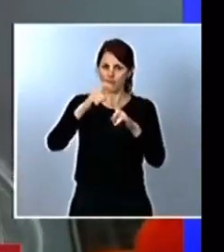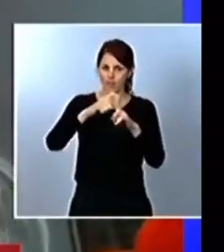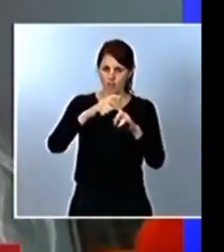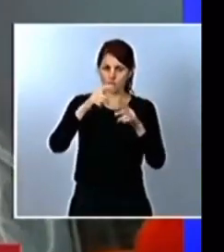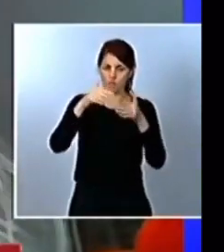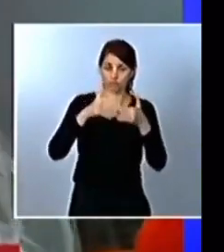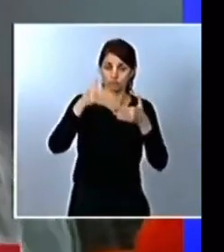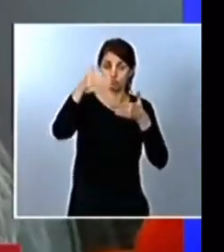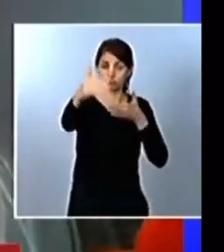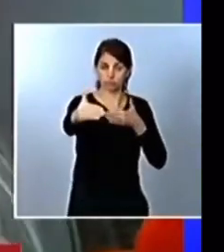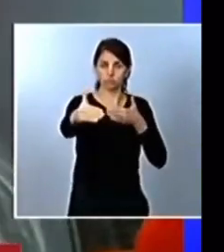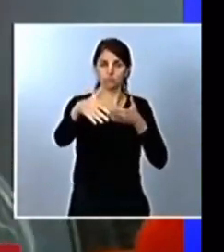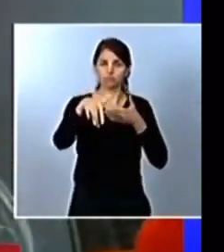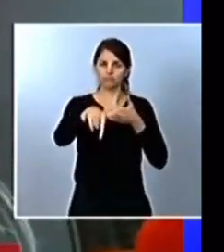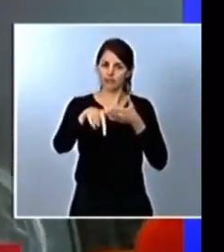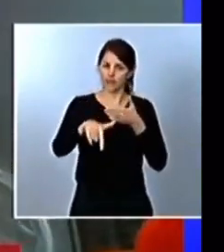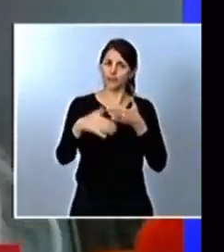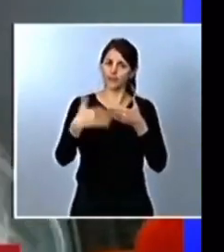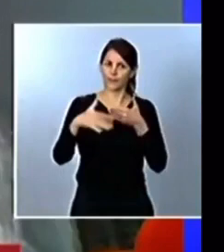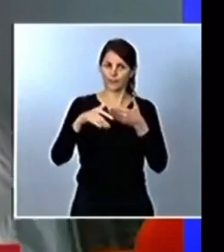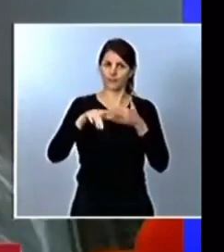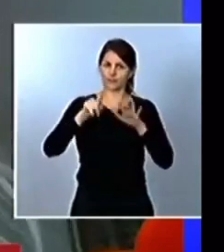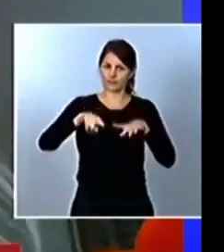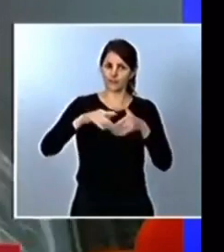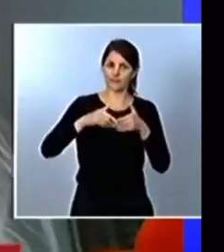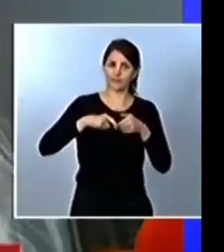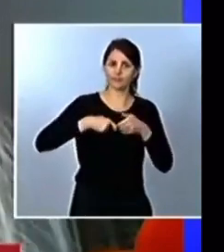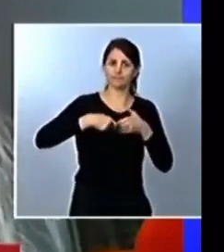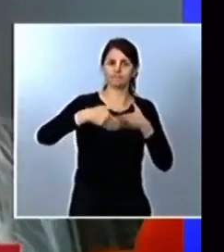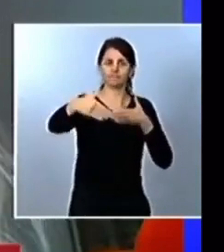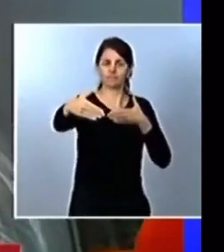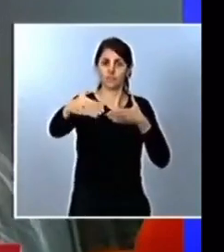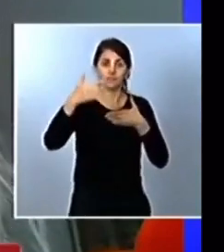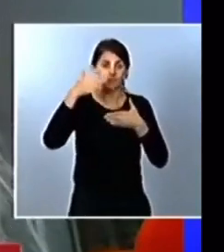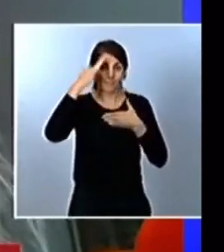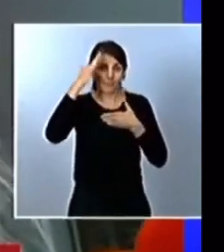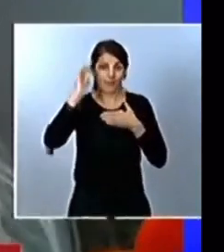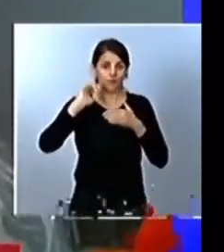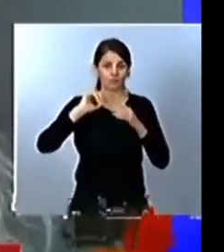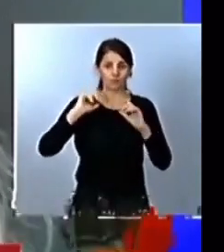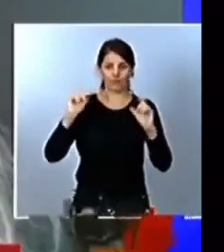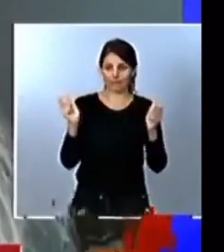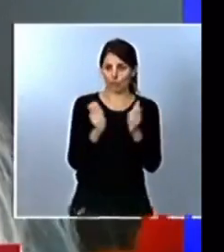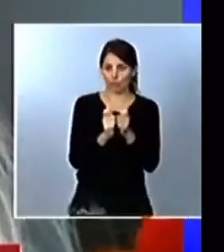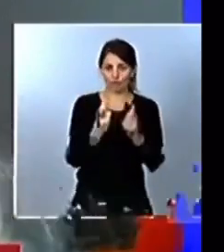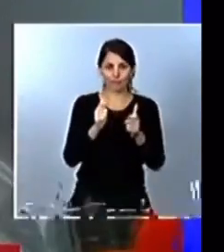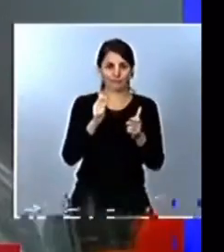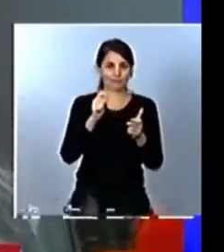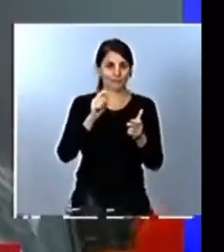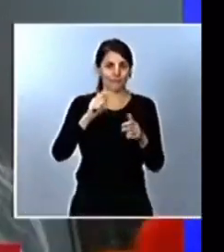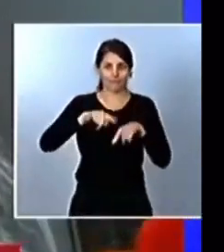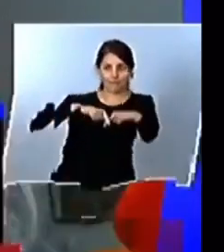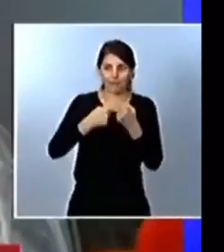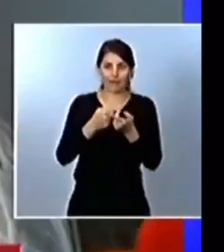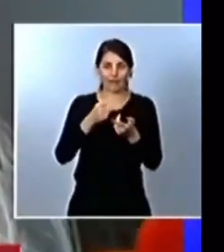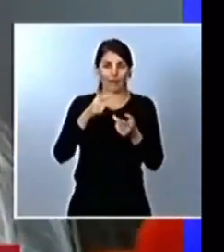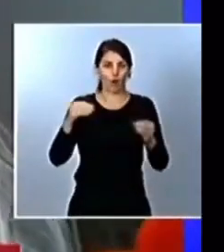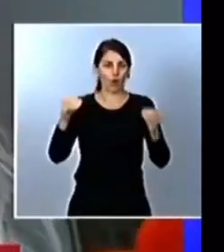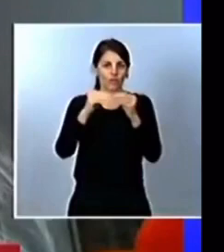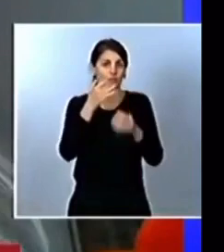muy significativa de reuniones y encuentros familiares como la Navidad. ¿Qué va a pasar con la Navidad? ¿Se plantean a lo mejor en esa